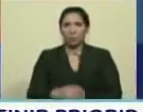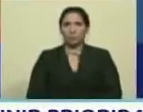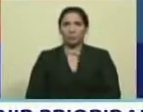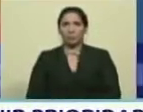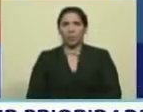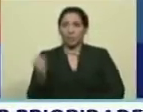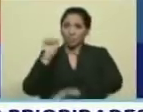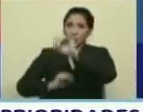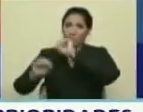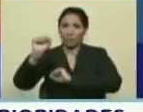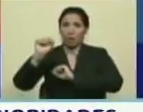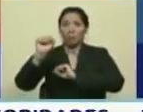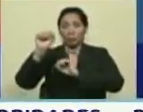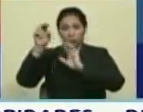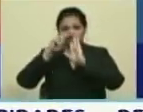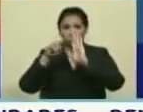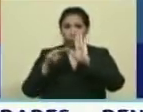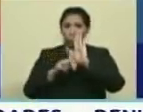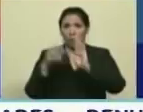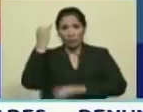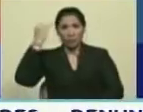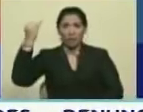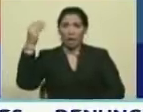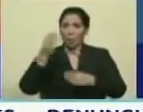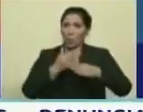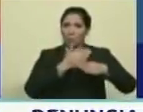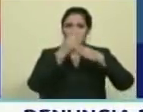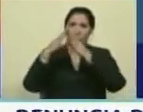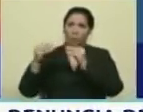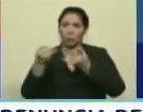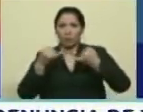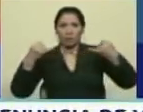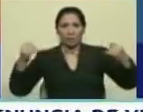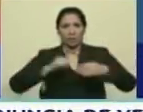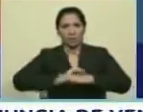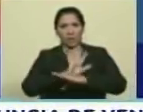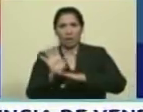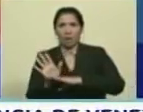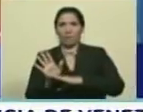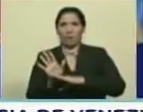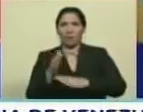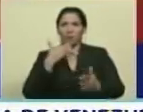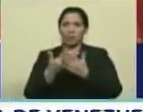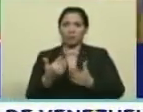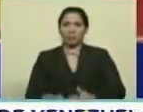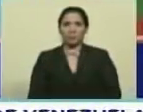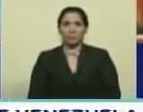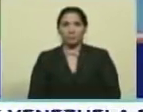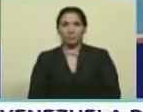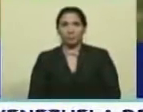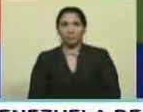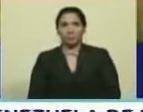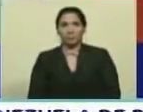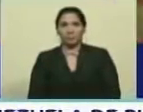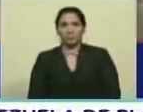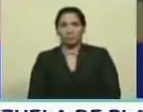las nobles ideas que compartimos con toda energía en el ALBA TCP. Muchas gracias.